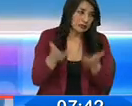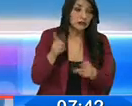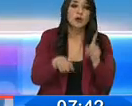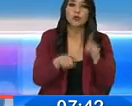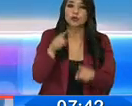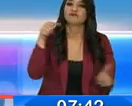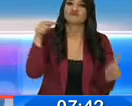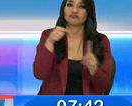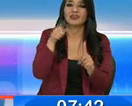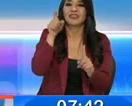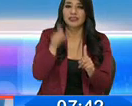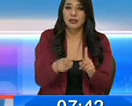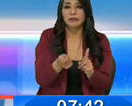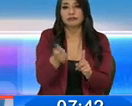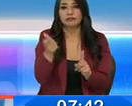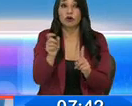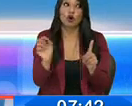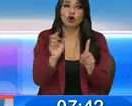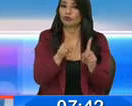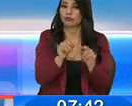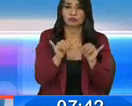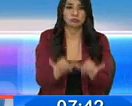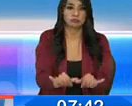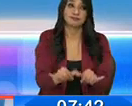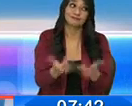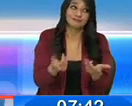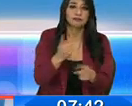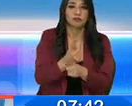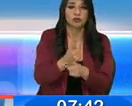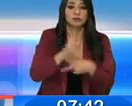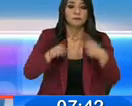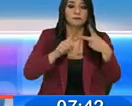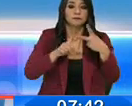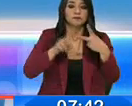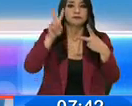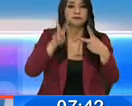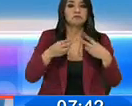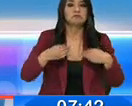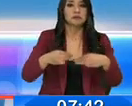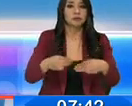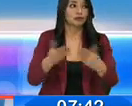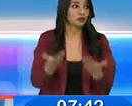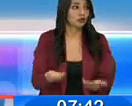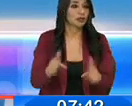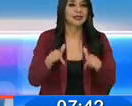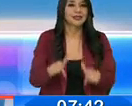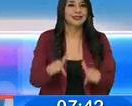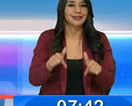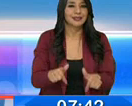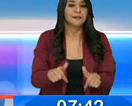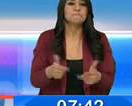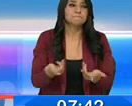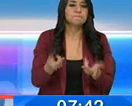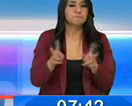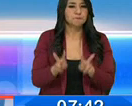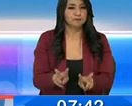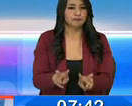a la necesidad de que se eliminen, otros de que se mantengan. El tema del método, recuerde usted que aquí hay una fuerte